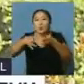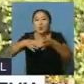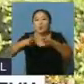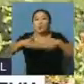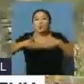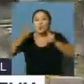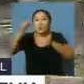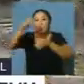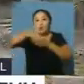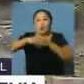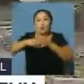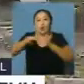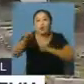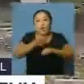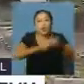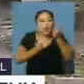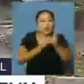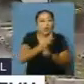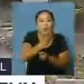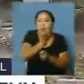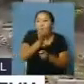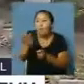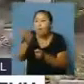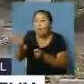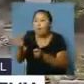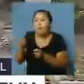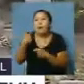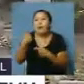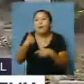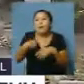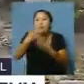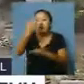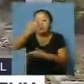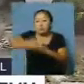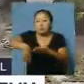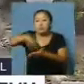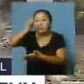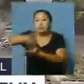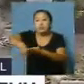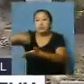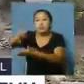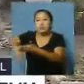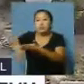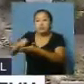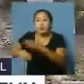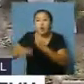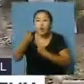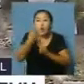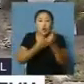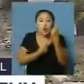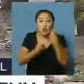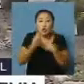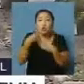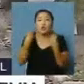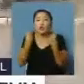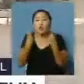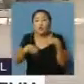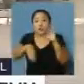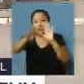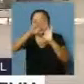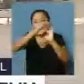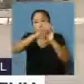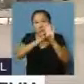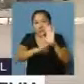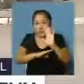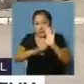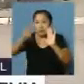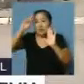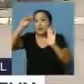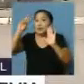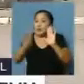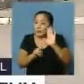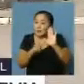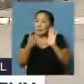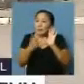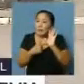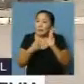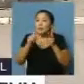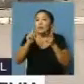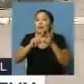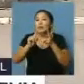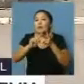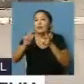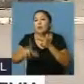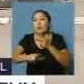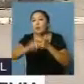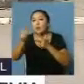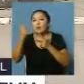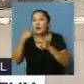fue comercio por comercio, haciendo un acta compromiso, revisando que se cumplan las pautas